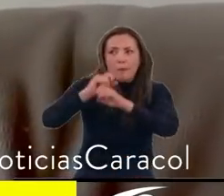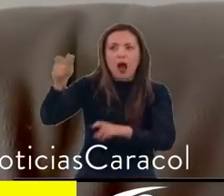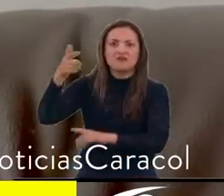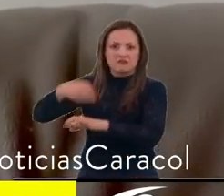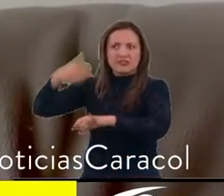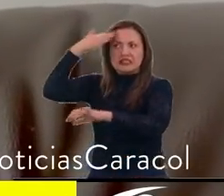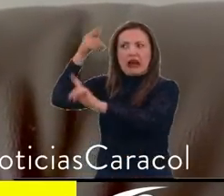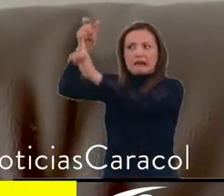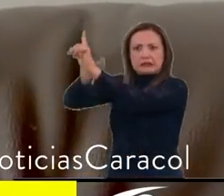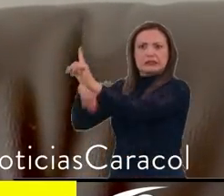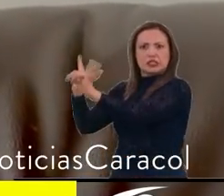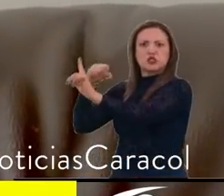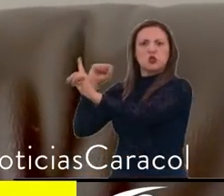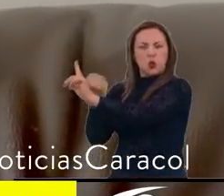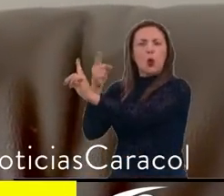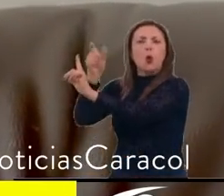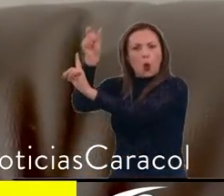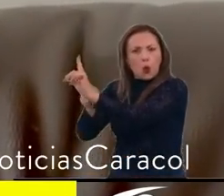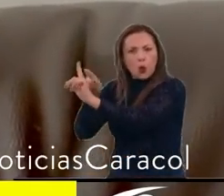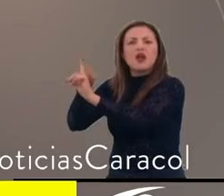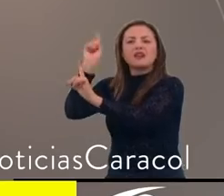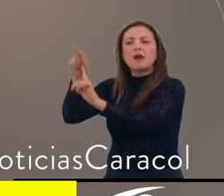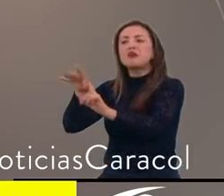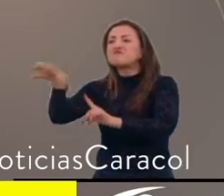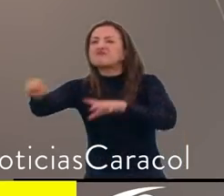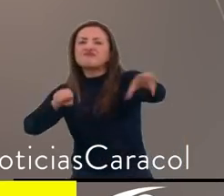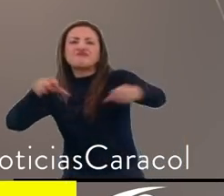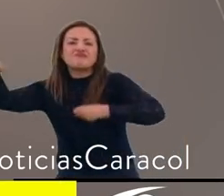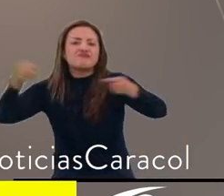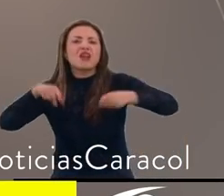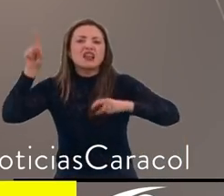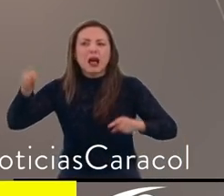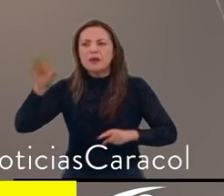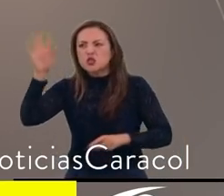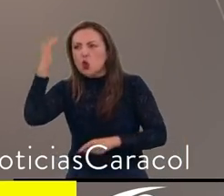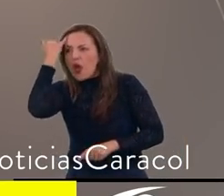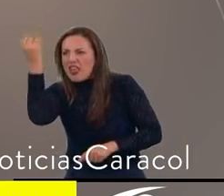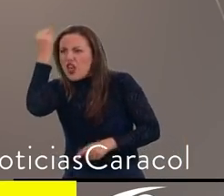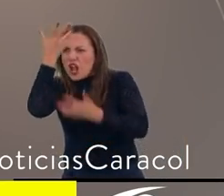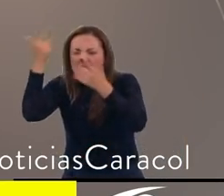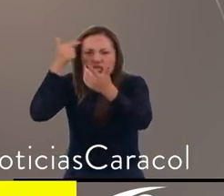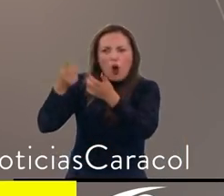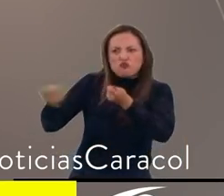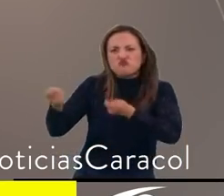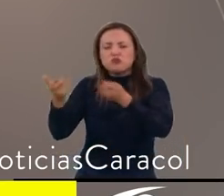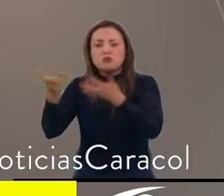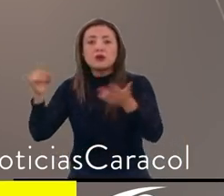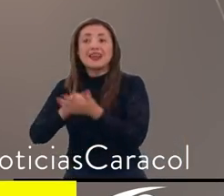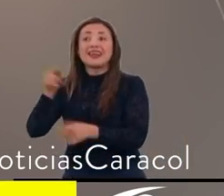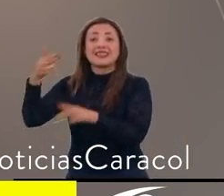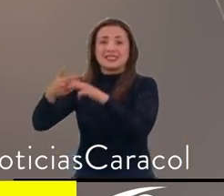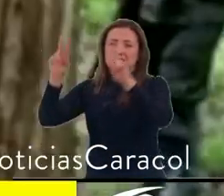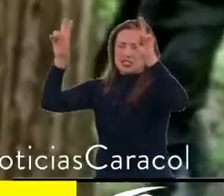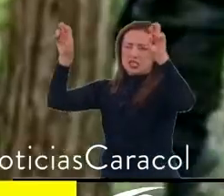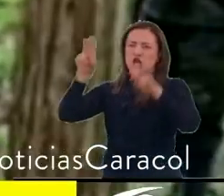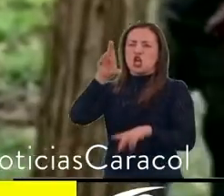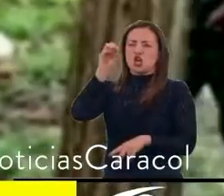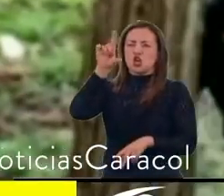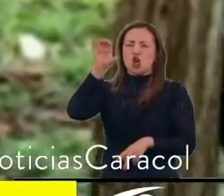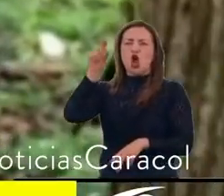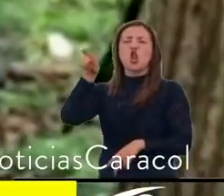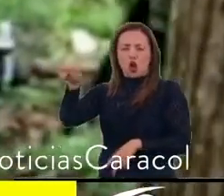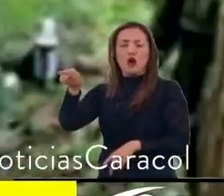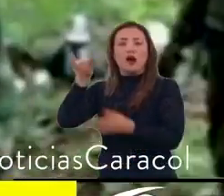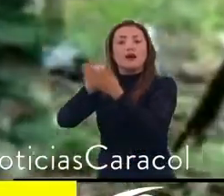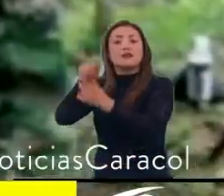sino también de tipo ideológico y de reclutamiento alias 'el rolo' julián como también se hace llamar dice el informe reservado fue designado